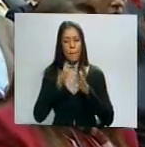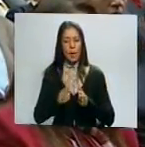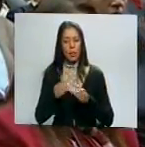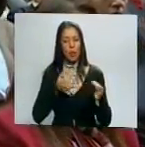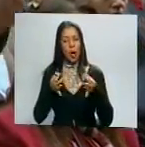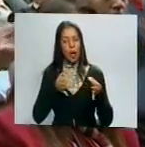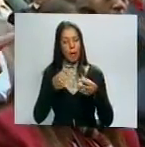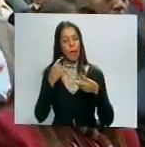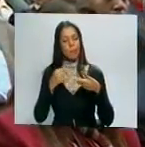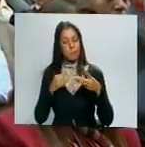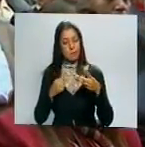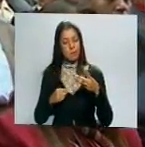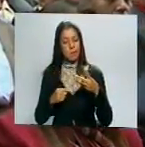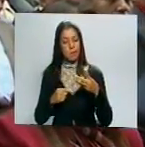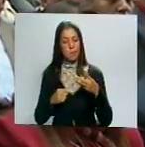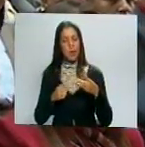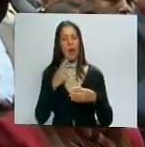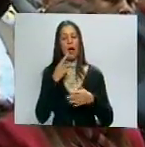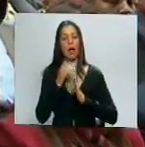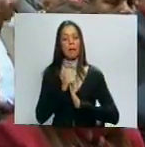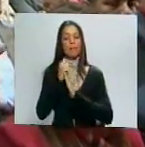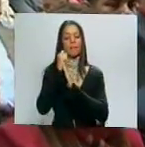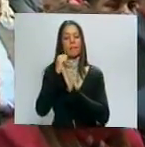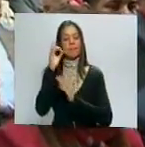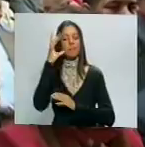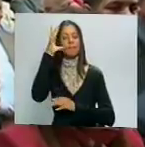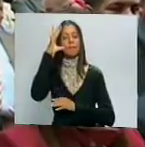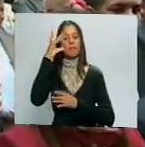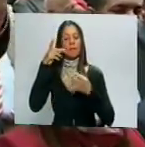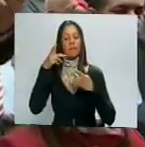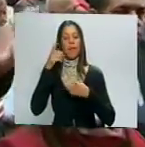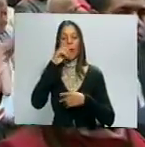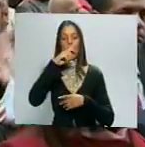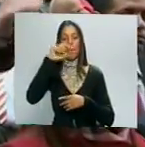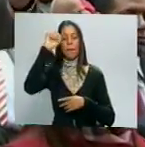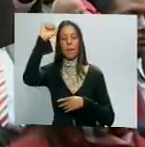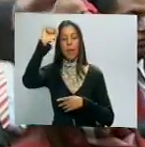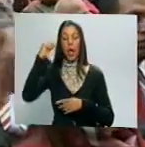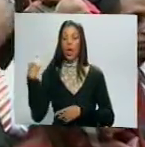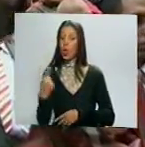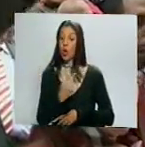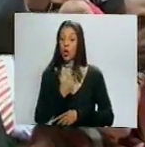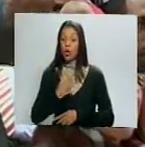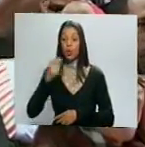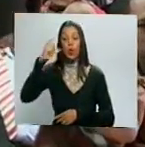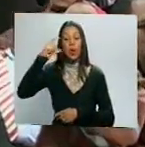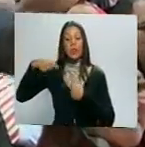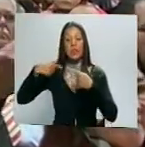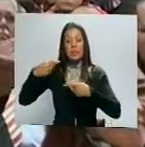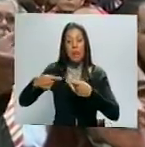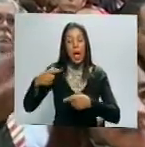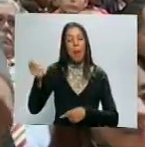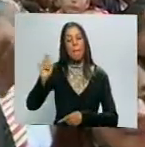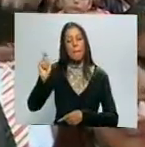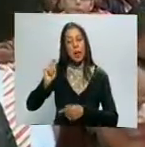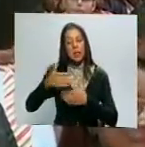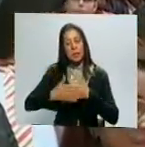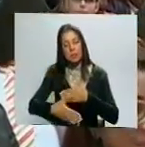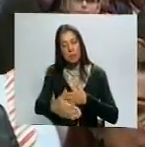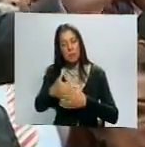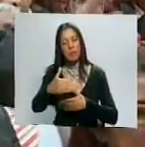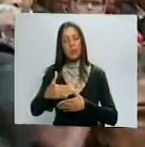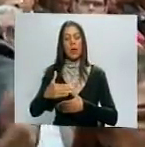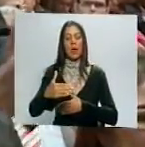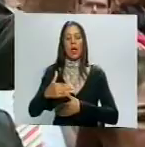nuestro conductor de victorias y constructor de la paz, podamos nosotros en los próximos días, meses y años poder